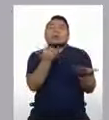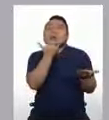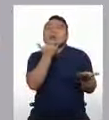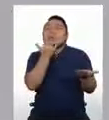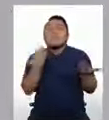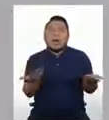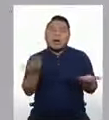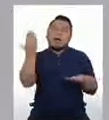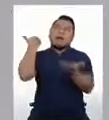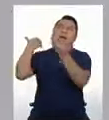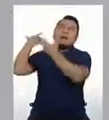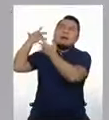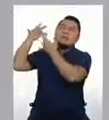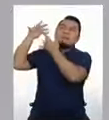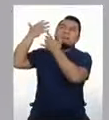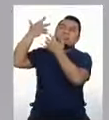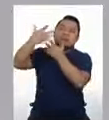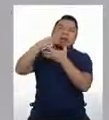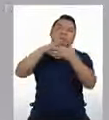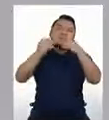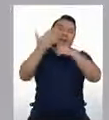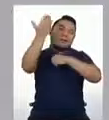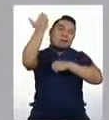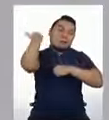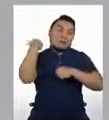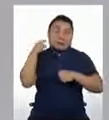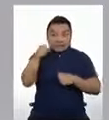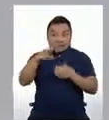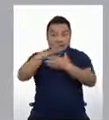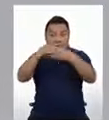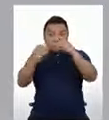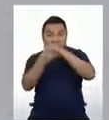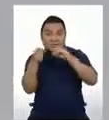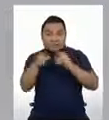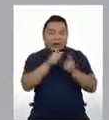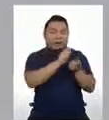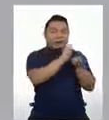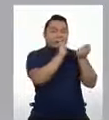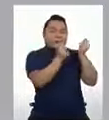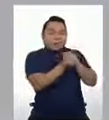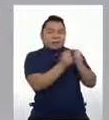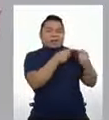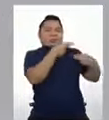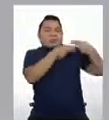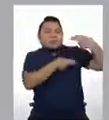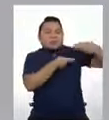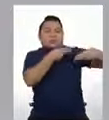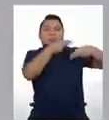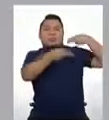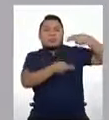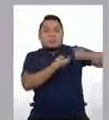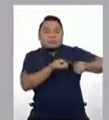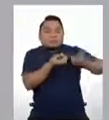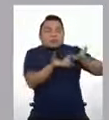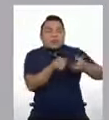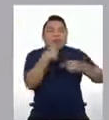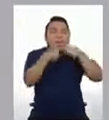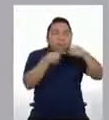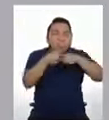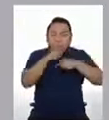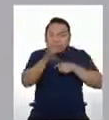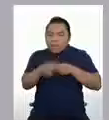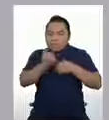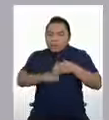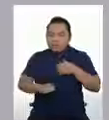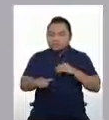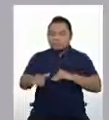mucho tiempo. También dijimos que muchas de estas historias fueron pasándose de generación en generación de manera oral, de padres